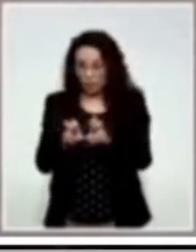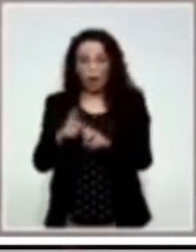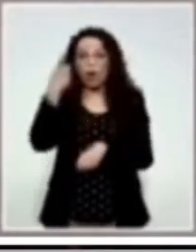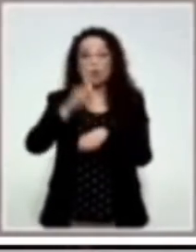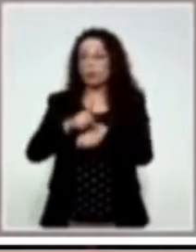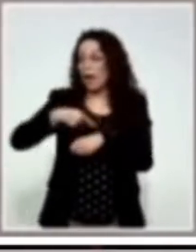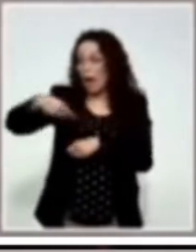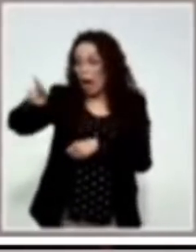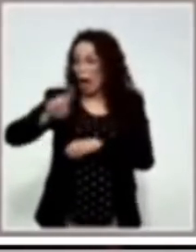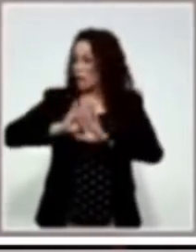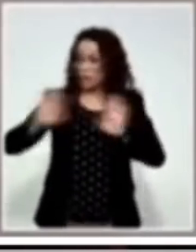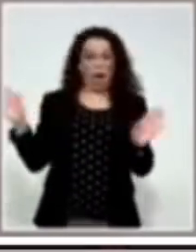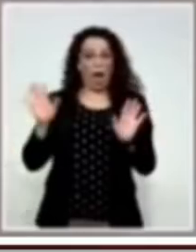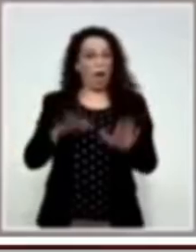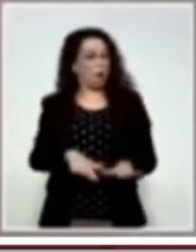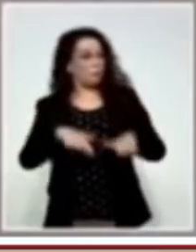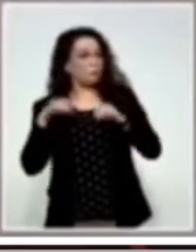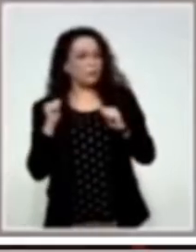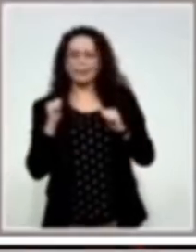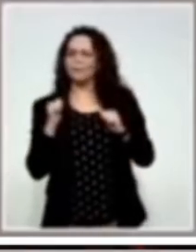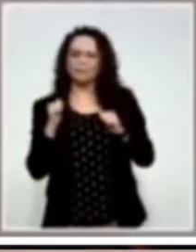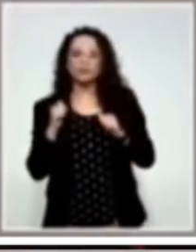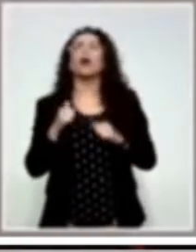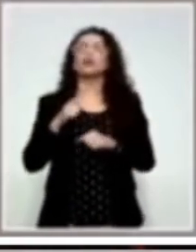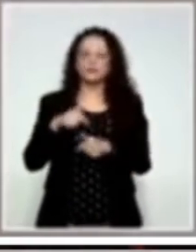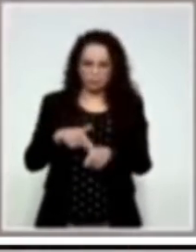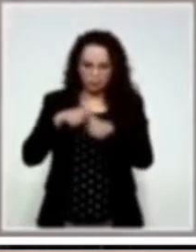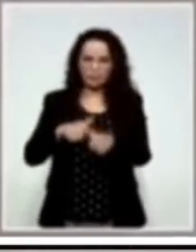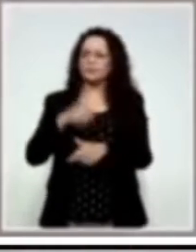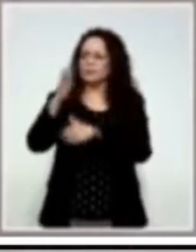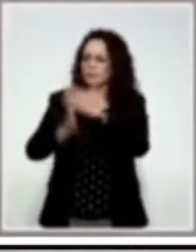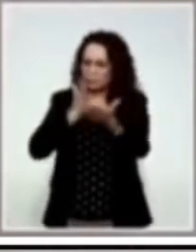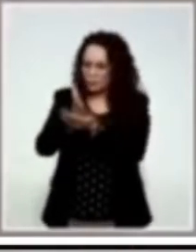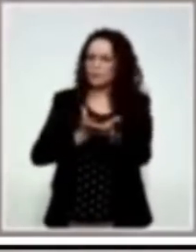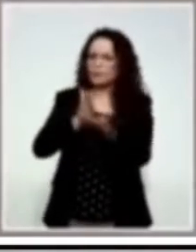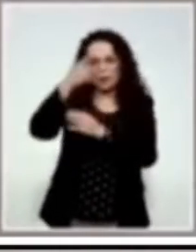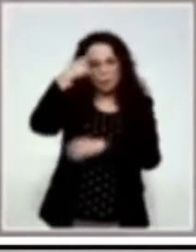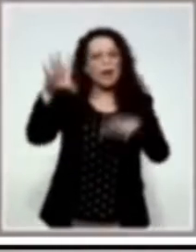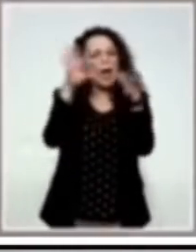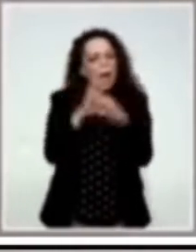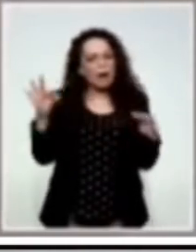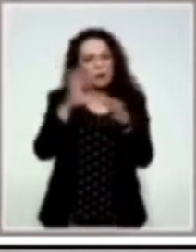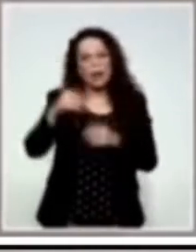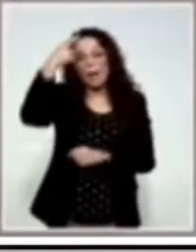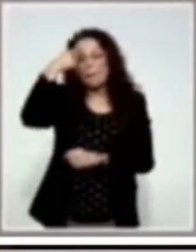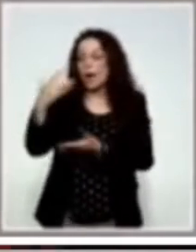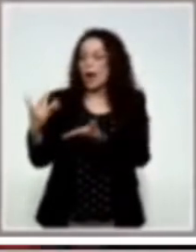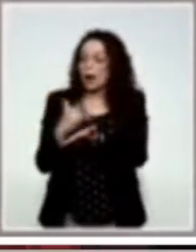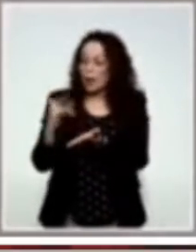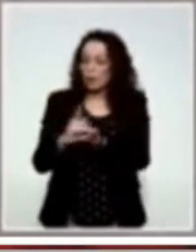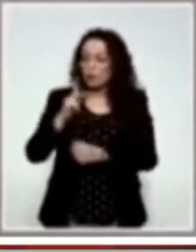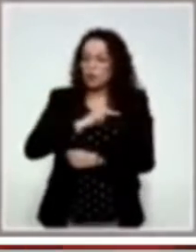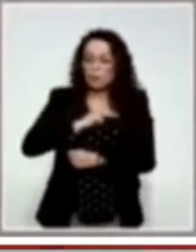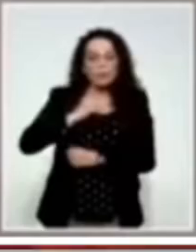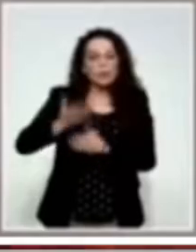seguir convenciendo, sobre todo a los ministros o ministras que uno siente que no van a votar a favor de la postura de uno. Entonces, a ver,